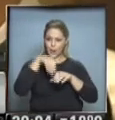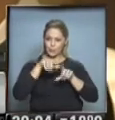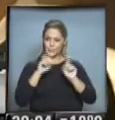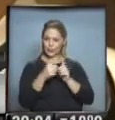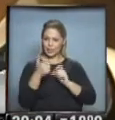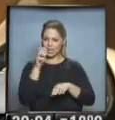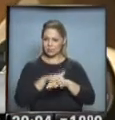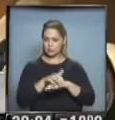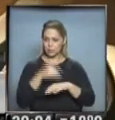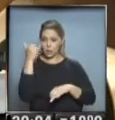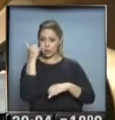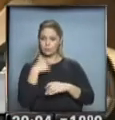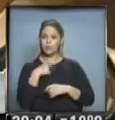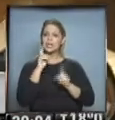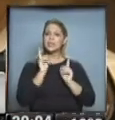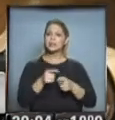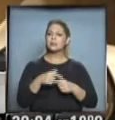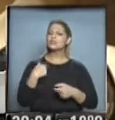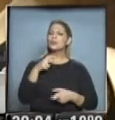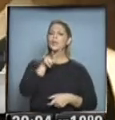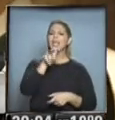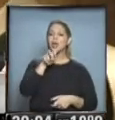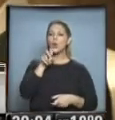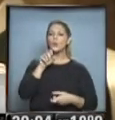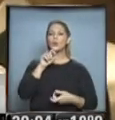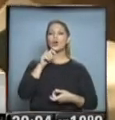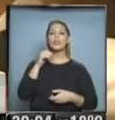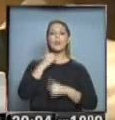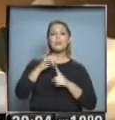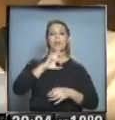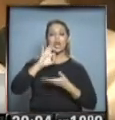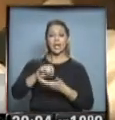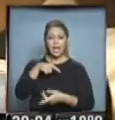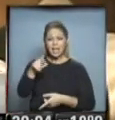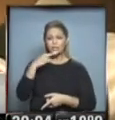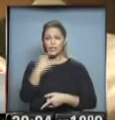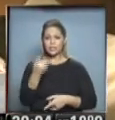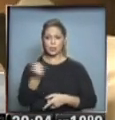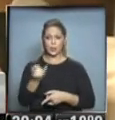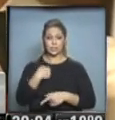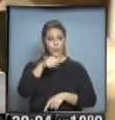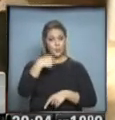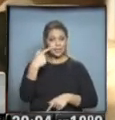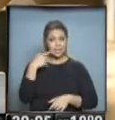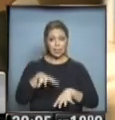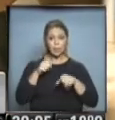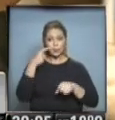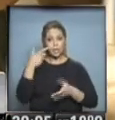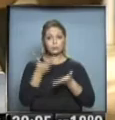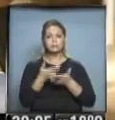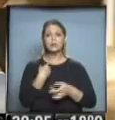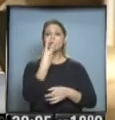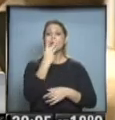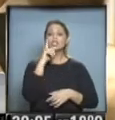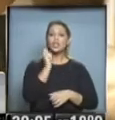tema de el cobro del medio de aguinaldo es absolutamente falso y lo vamos a poder demostrar mañana muy temprano. Mañana es el cuarto